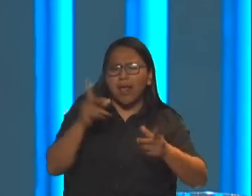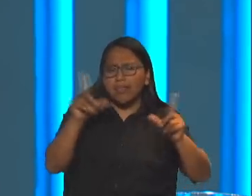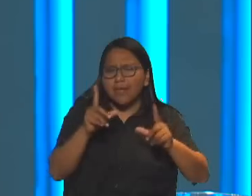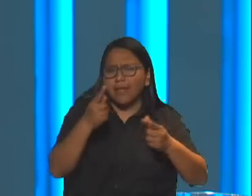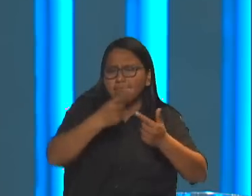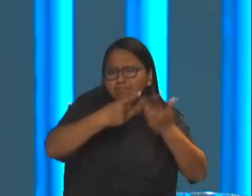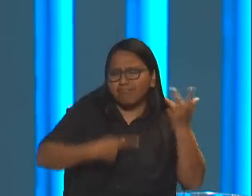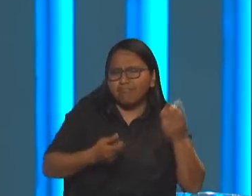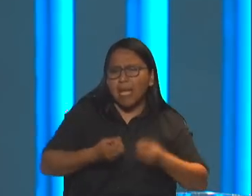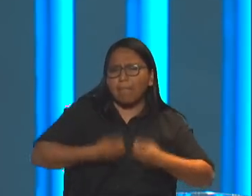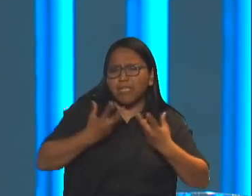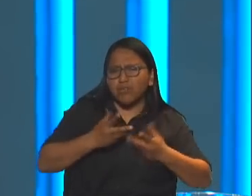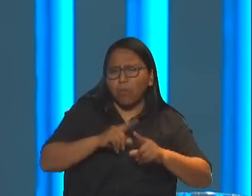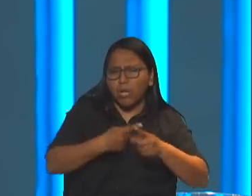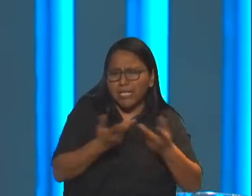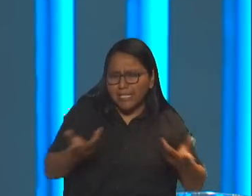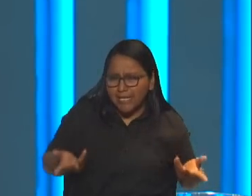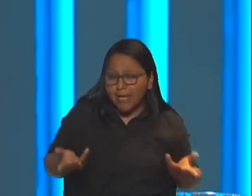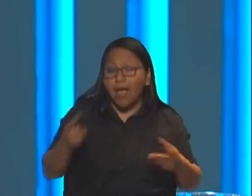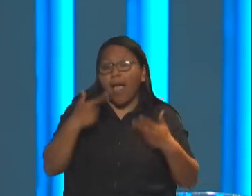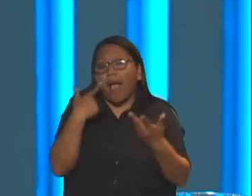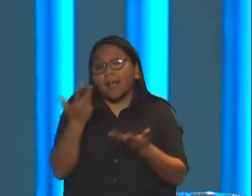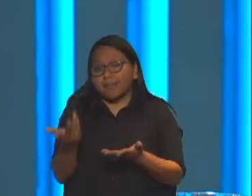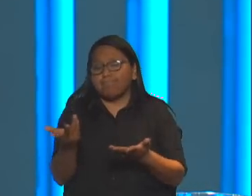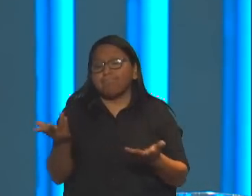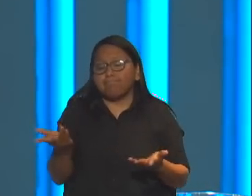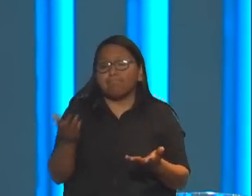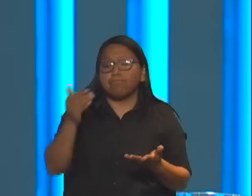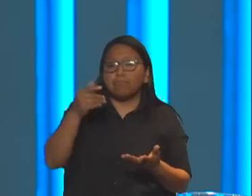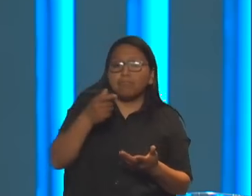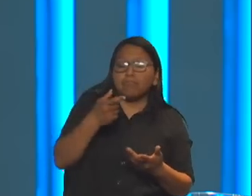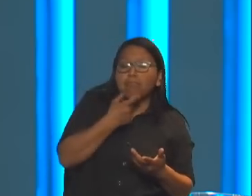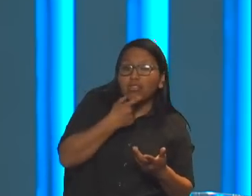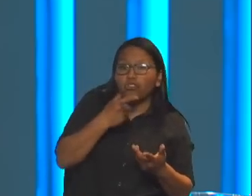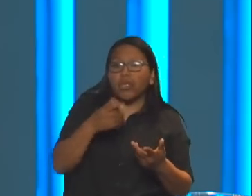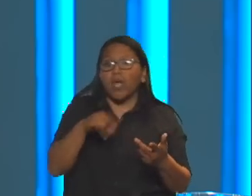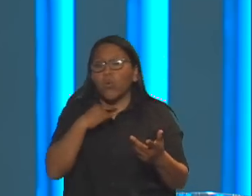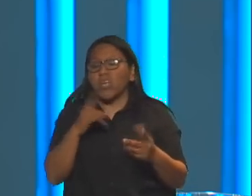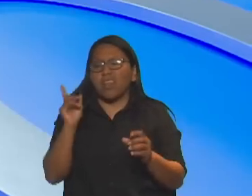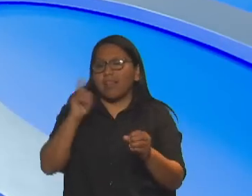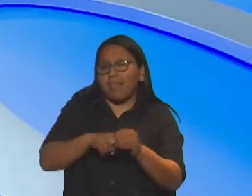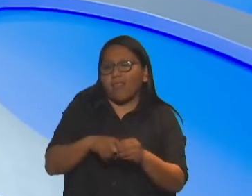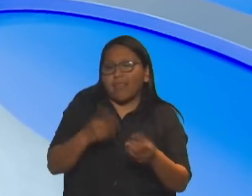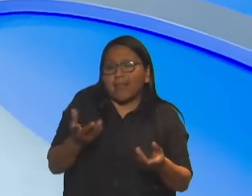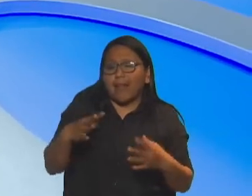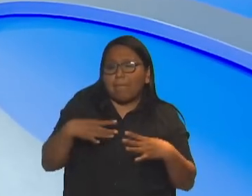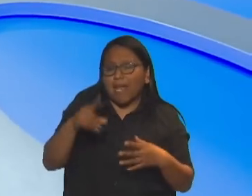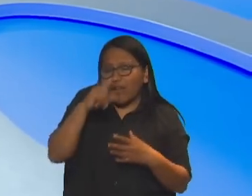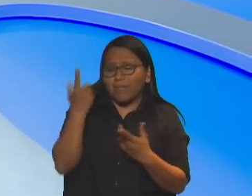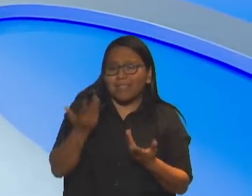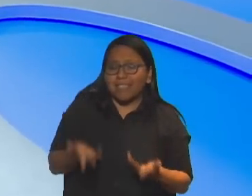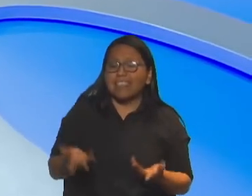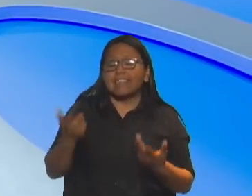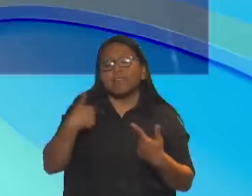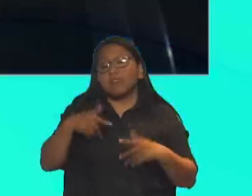obviamente en la expresión política bueno acá tenemos el caso de mendoza y jujuy que ni siquiera vienen al paro que decretó el presidente con lo cual me